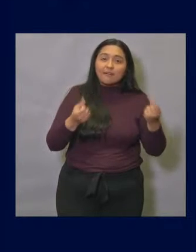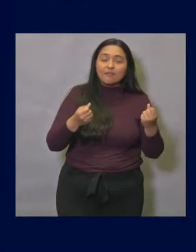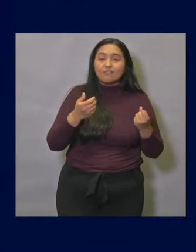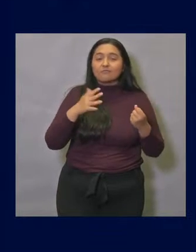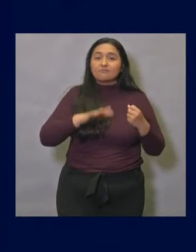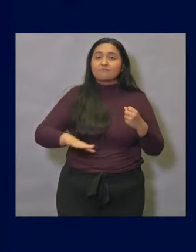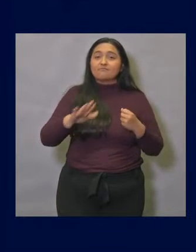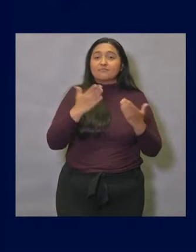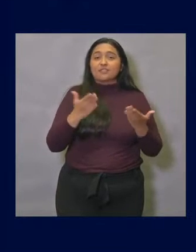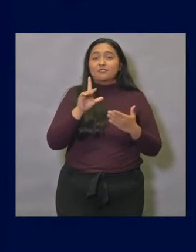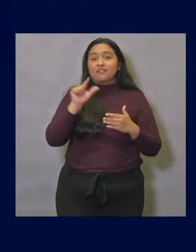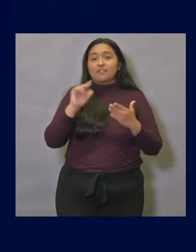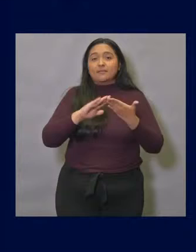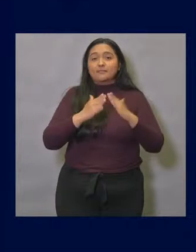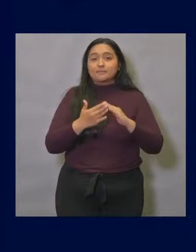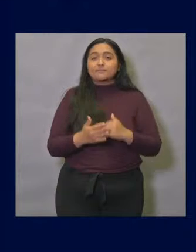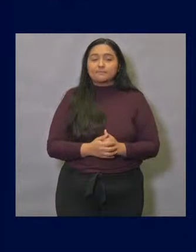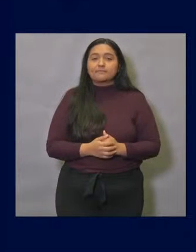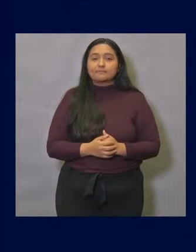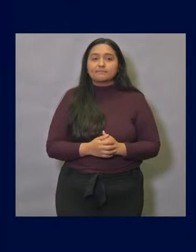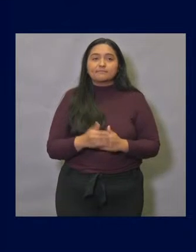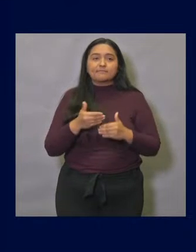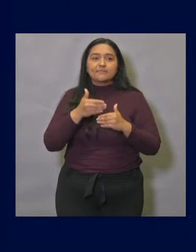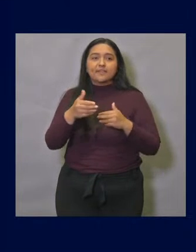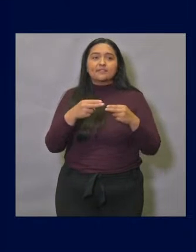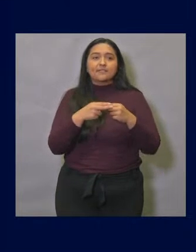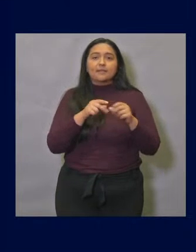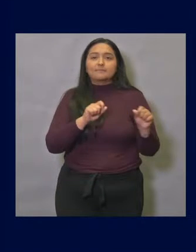comunidades. Next slide, please.